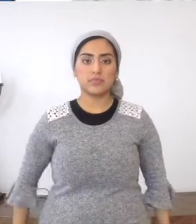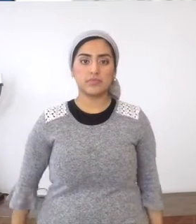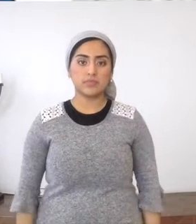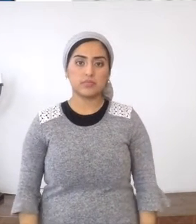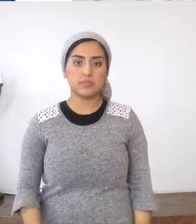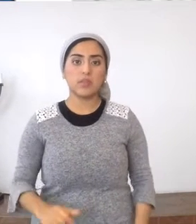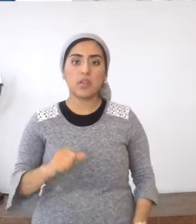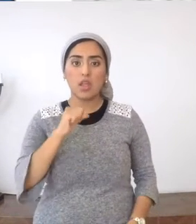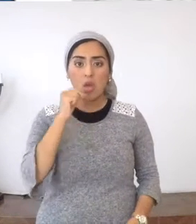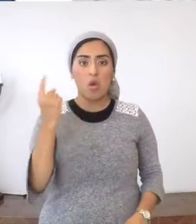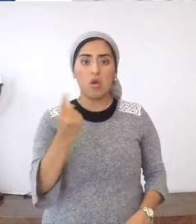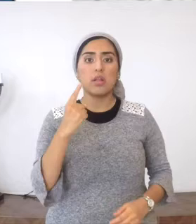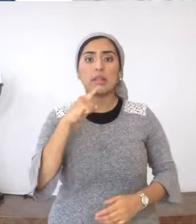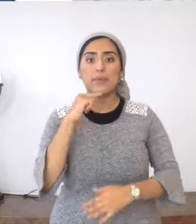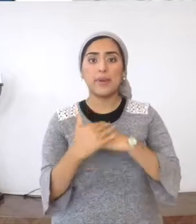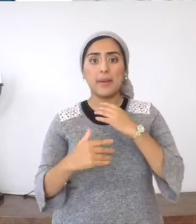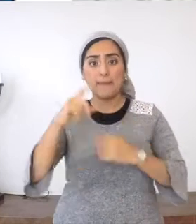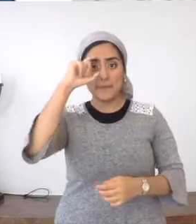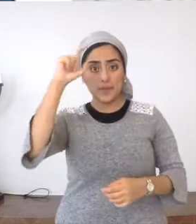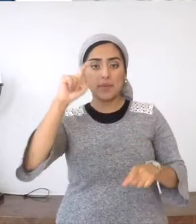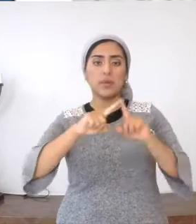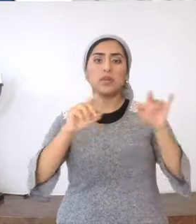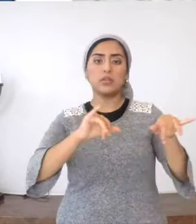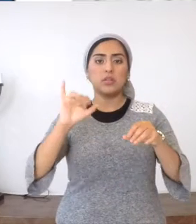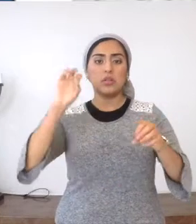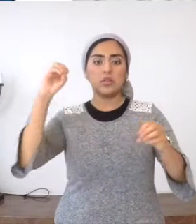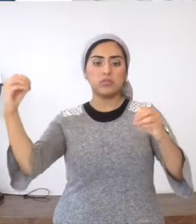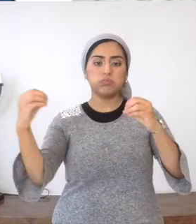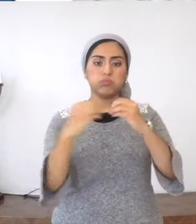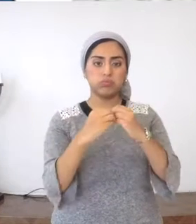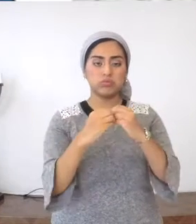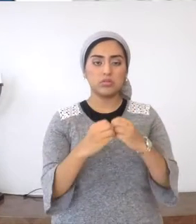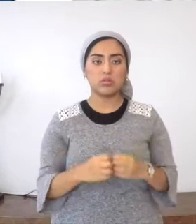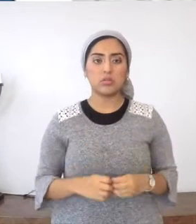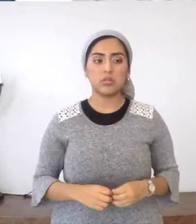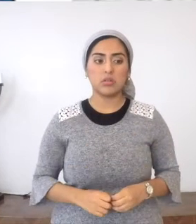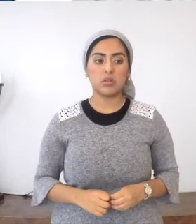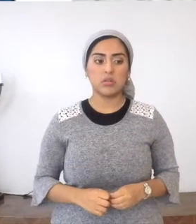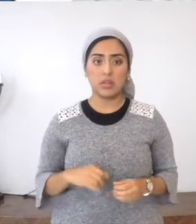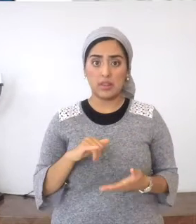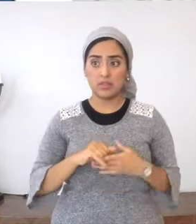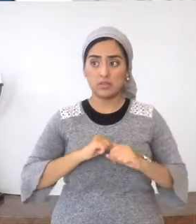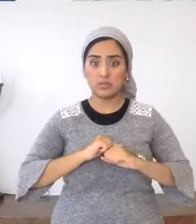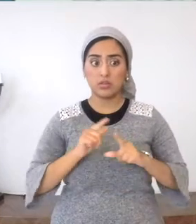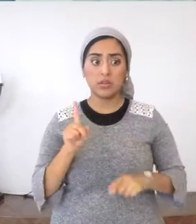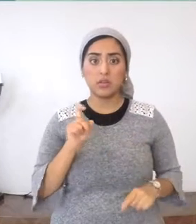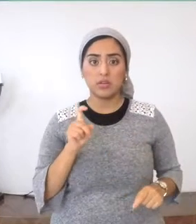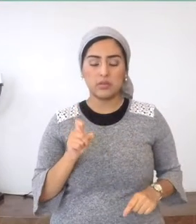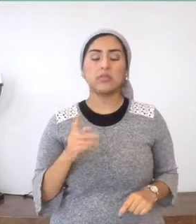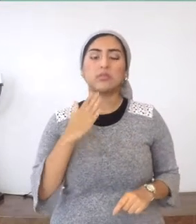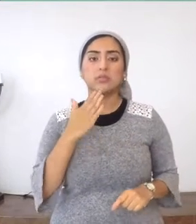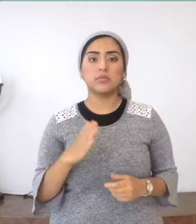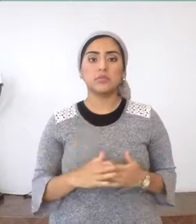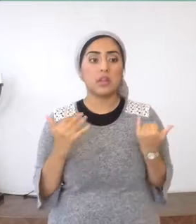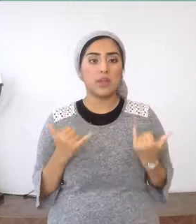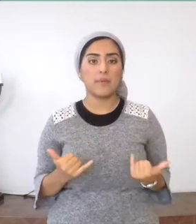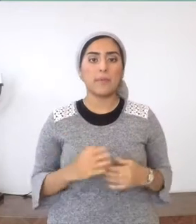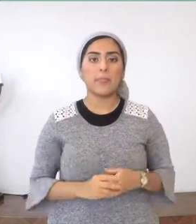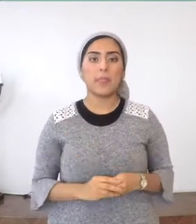Habrá señales En los cielos Entonces Sin duda No solamente Son las lunas De sangre Y demás Sino también Los meteoritos